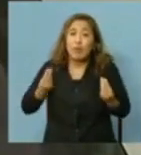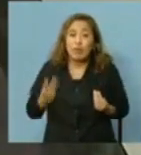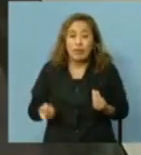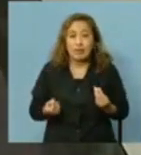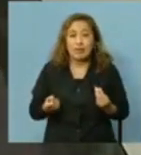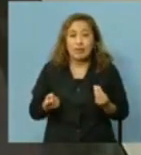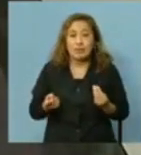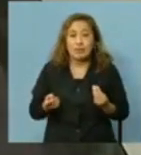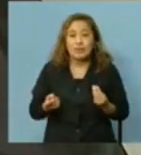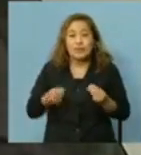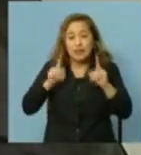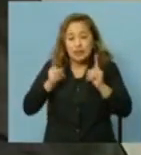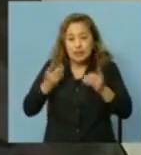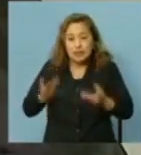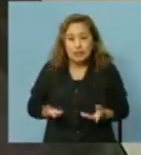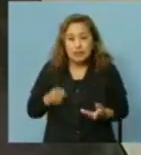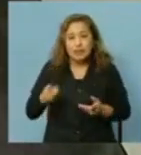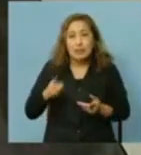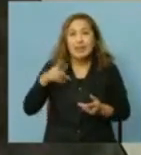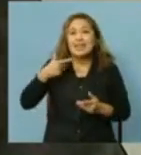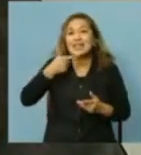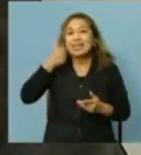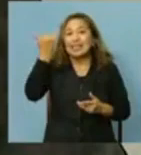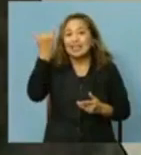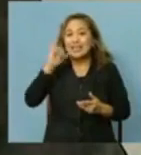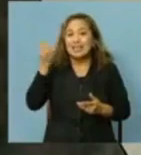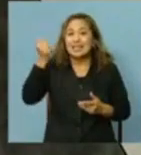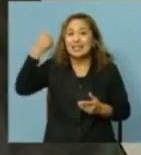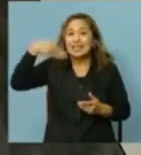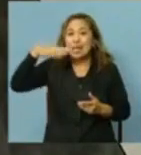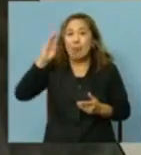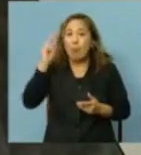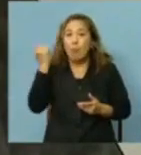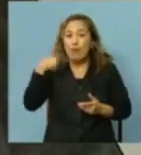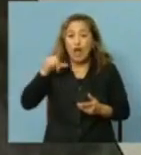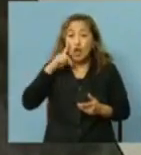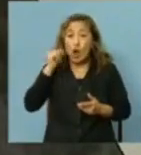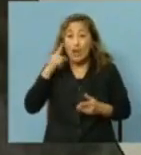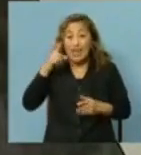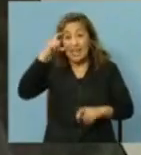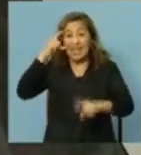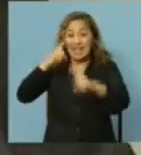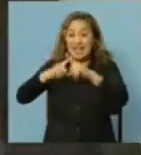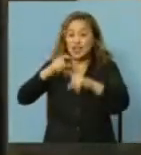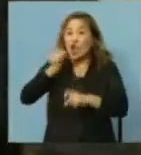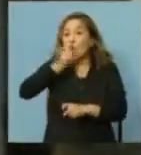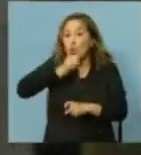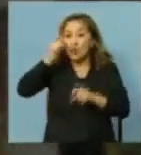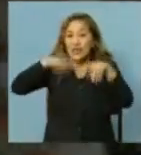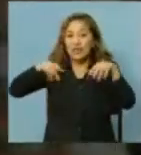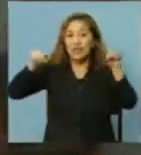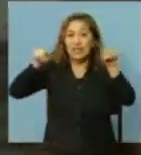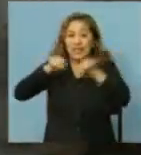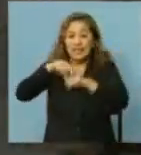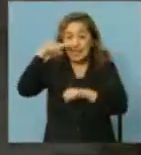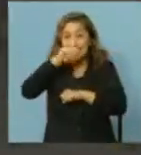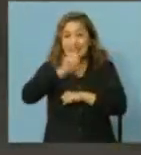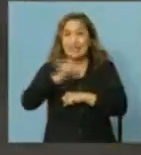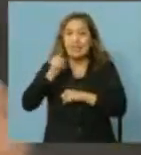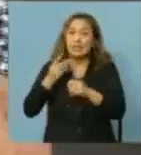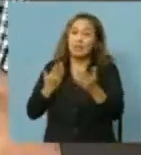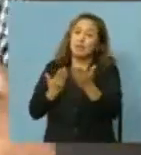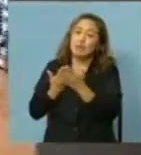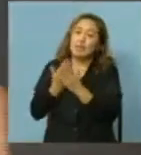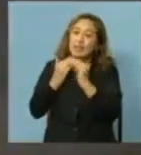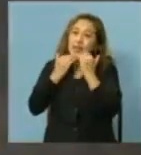de que también Juan Carlos Zambrano esté junto a nosotros. Por eso le agradecemos al apoderado